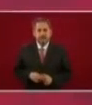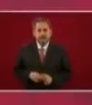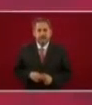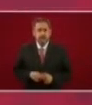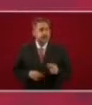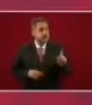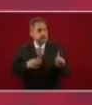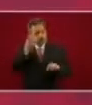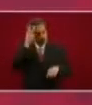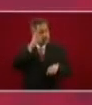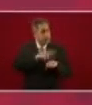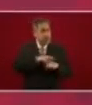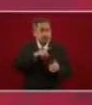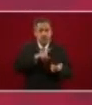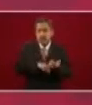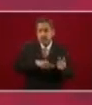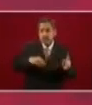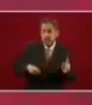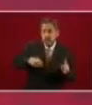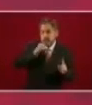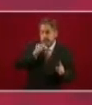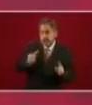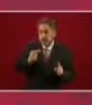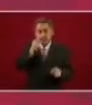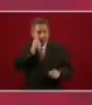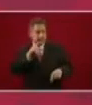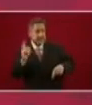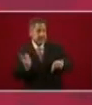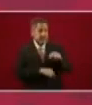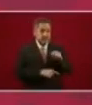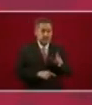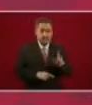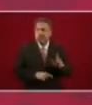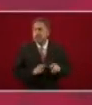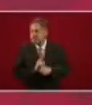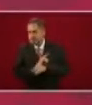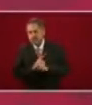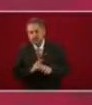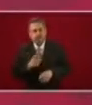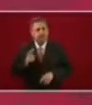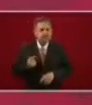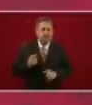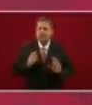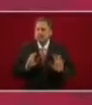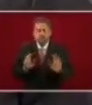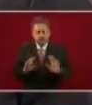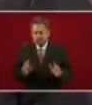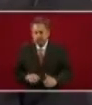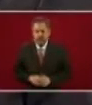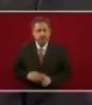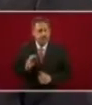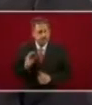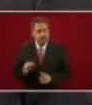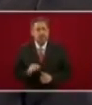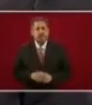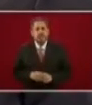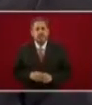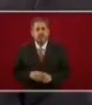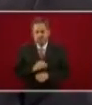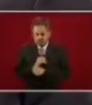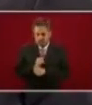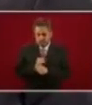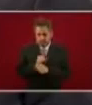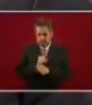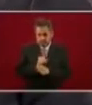el director inocente este es un acto de arbitrariedad entonces vamos a que se